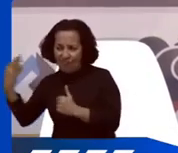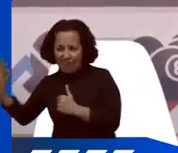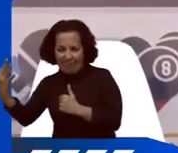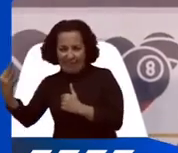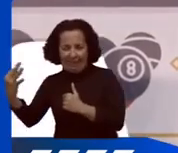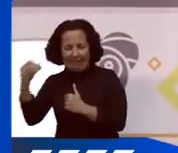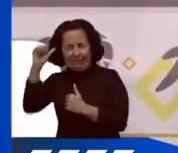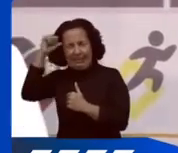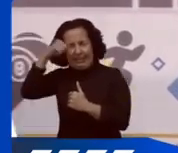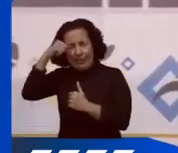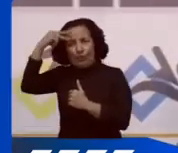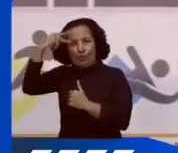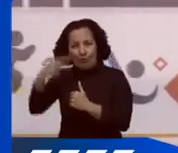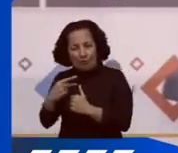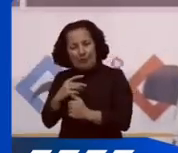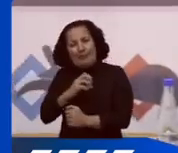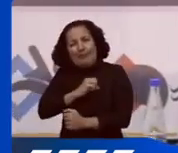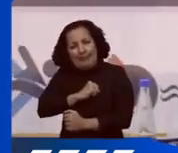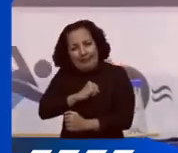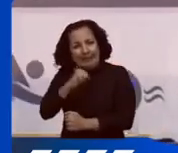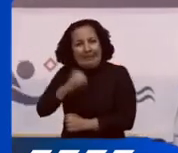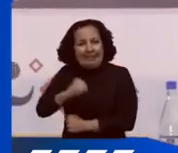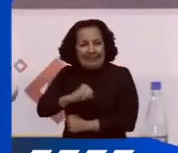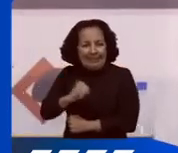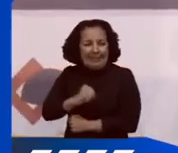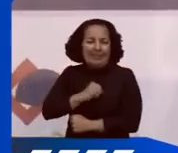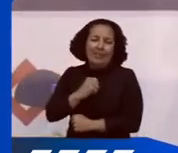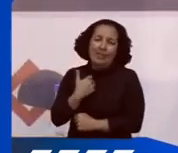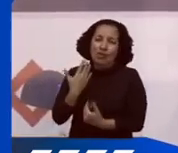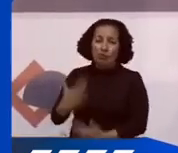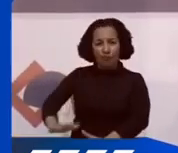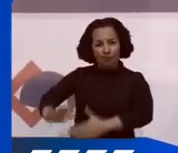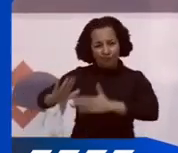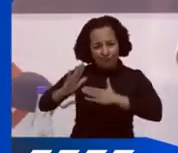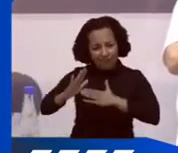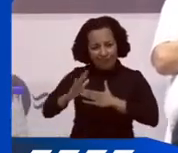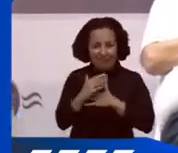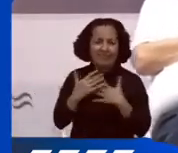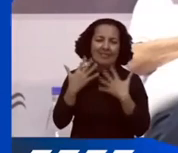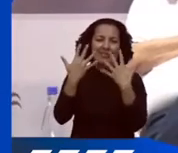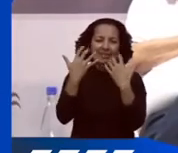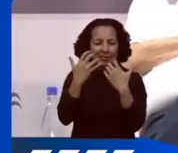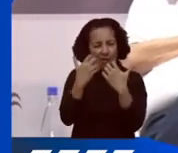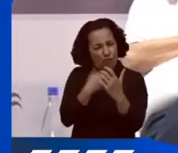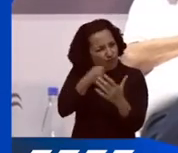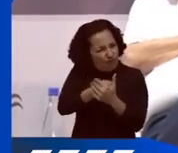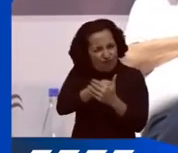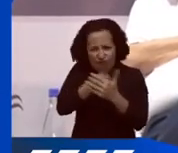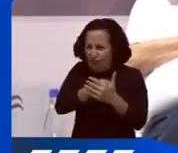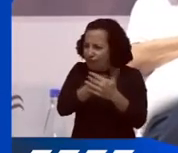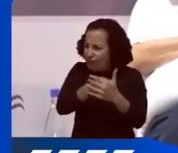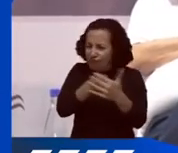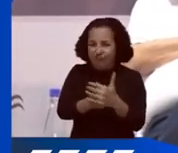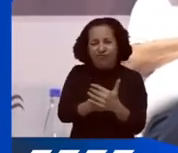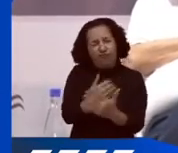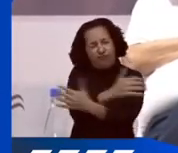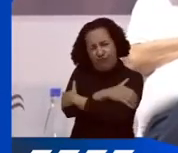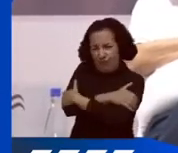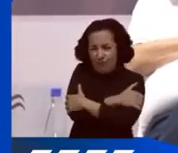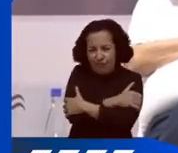de la nostalgia. Quiero con esa promesa decirles que vamos con toda, darles un